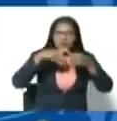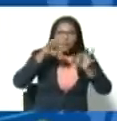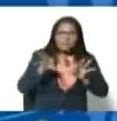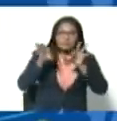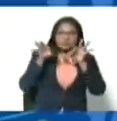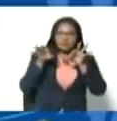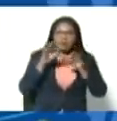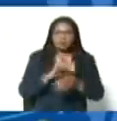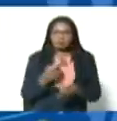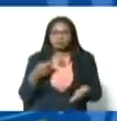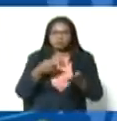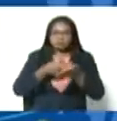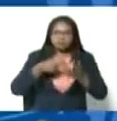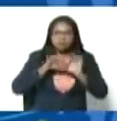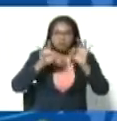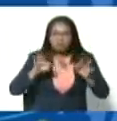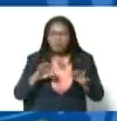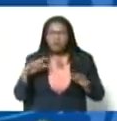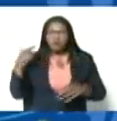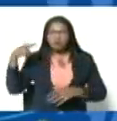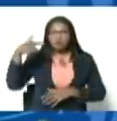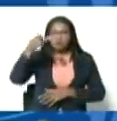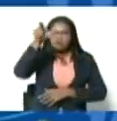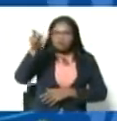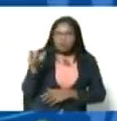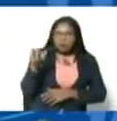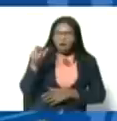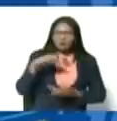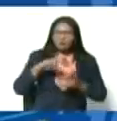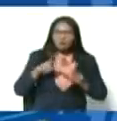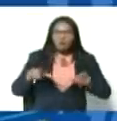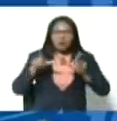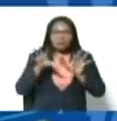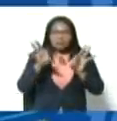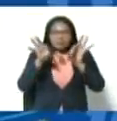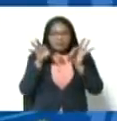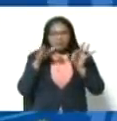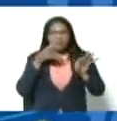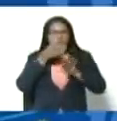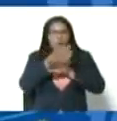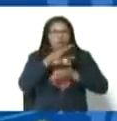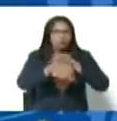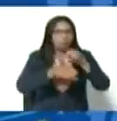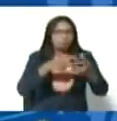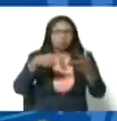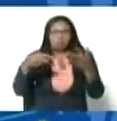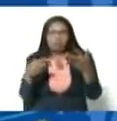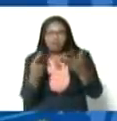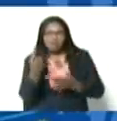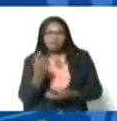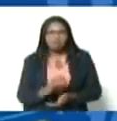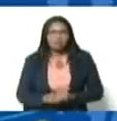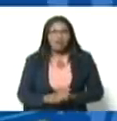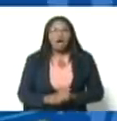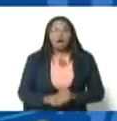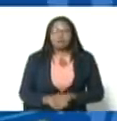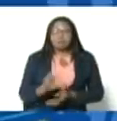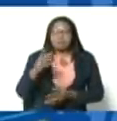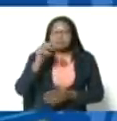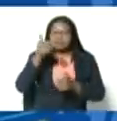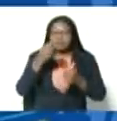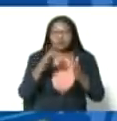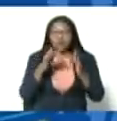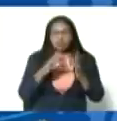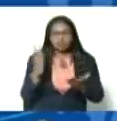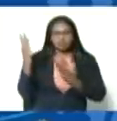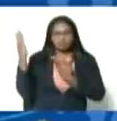esta invención de los propios transportistas. Una tienda especial para los transportistas. Me parece muy bien. Adelante,